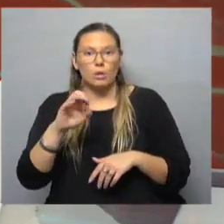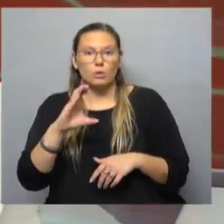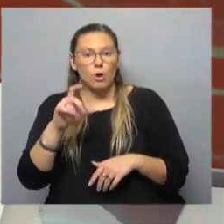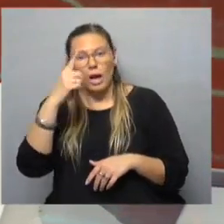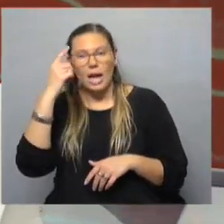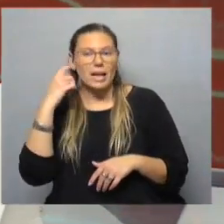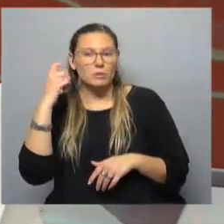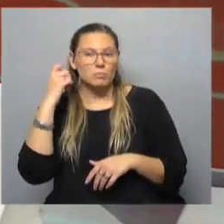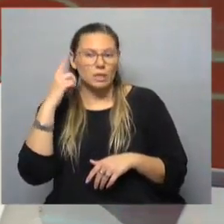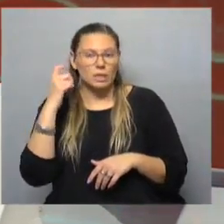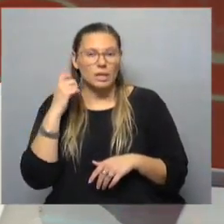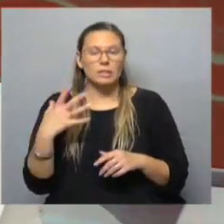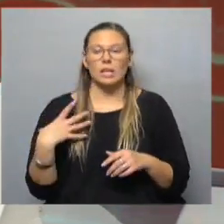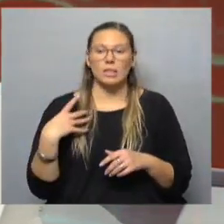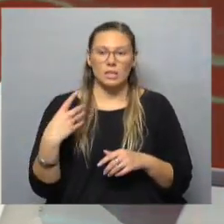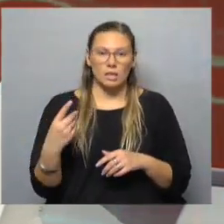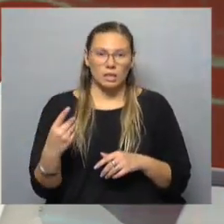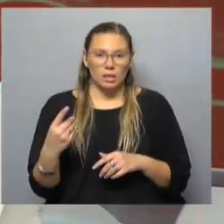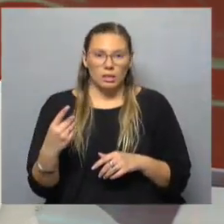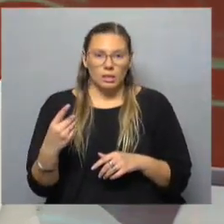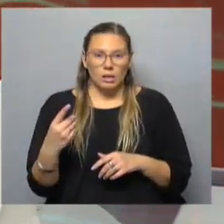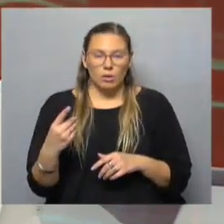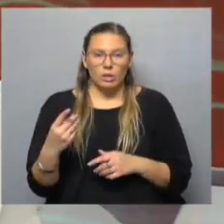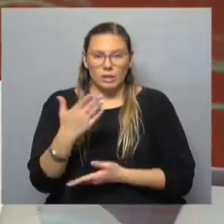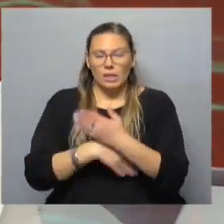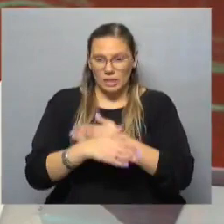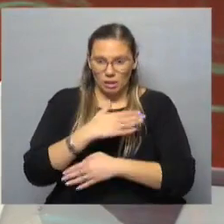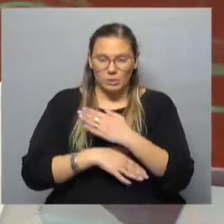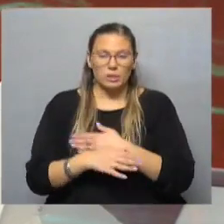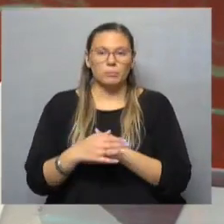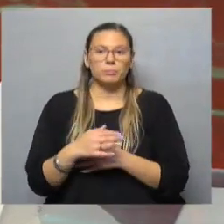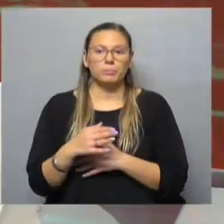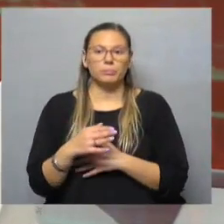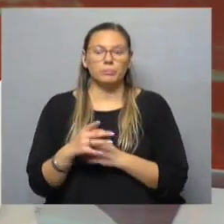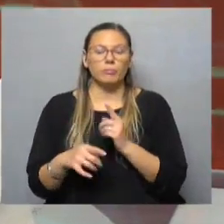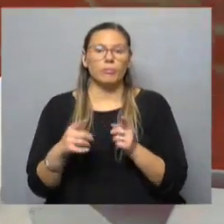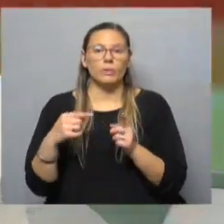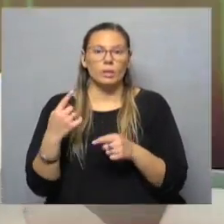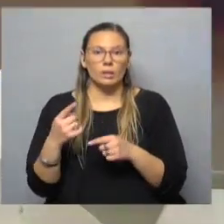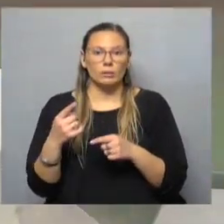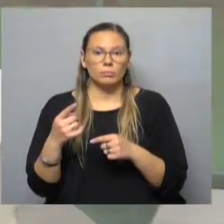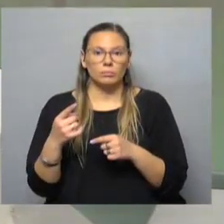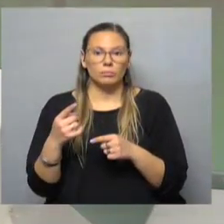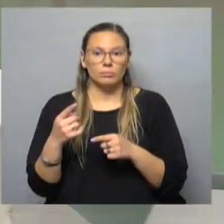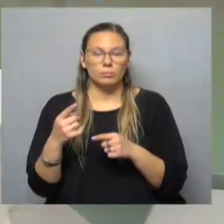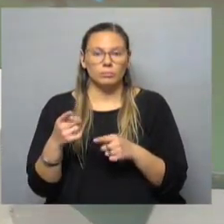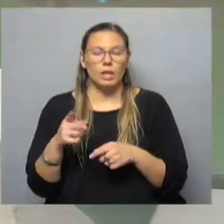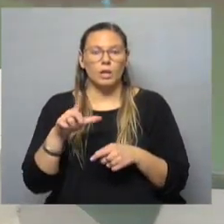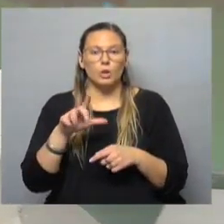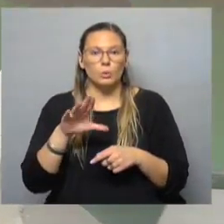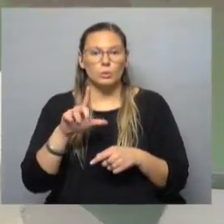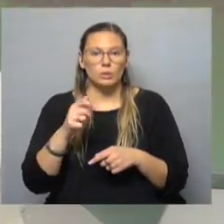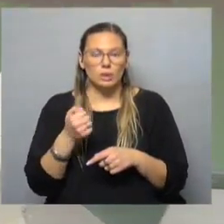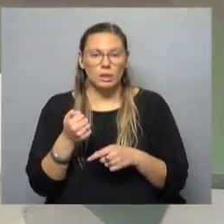experiencia de la directora con esta discapacidad. Y luego, ¿qué vamos a tener? Vamos a tener a Lucila en